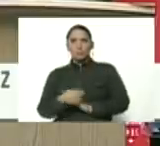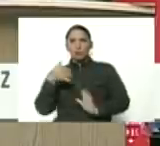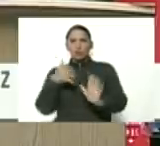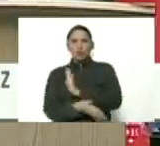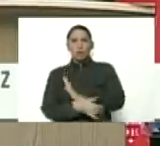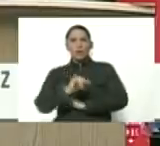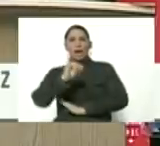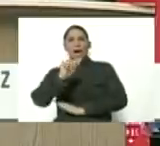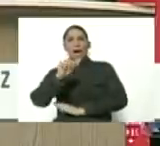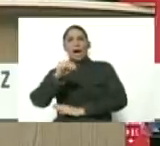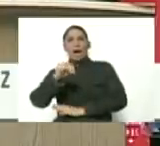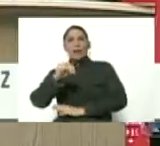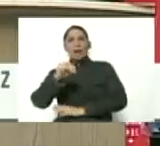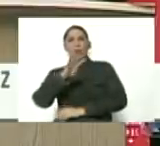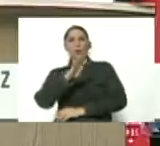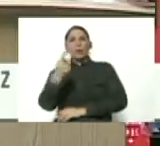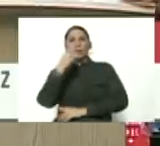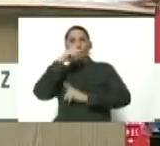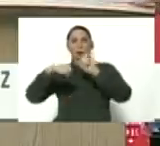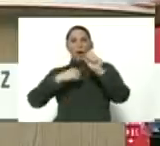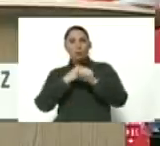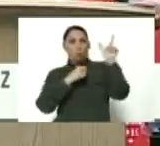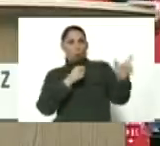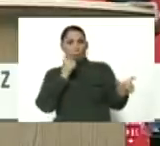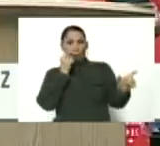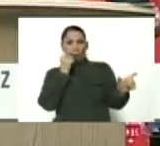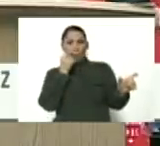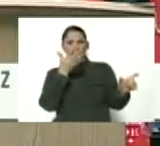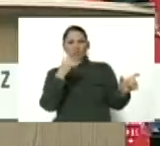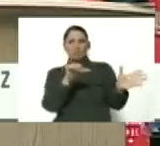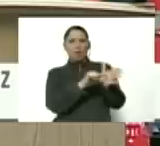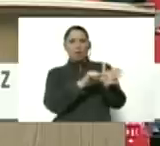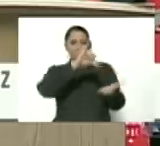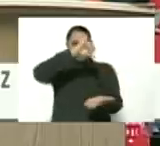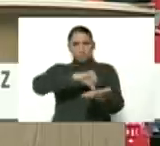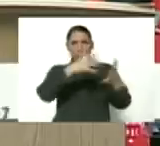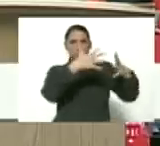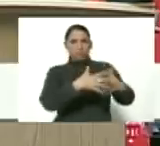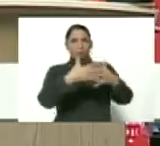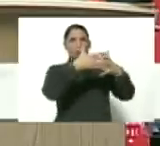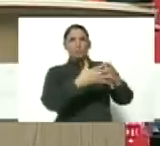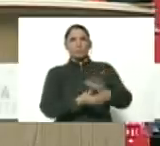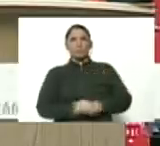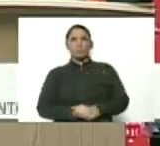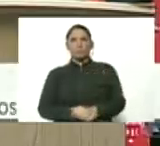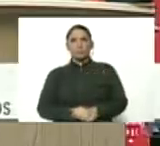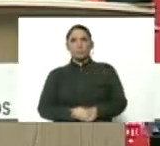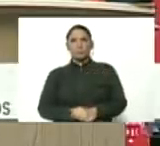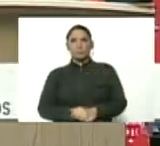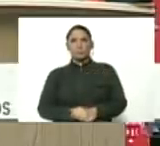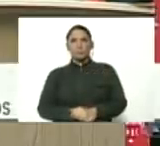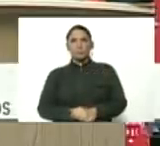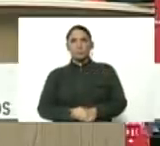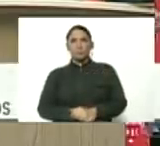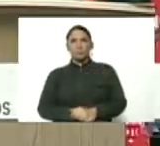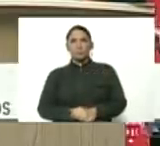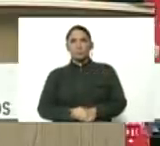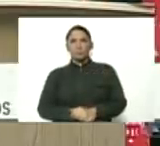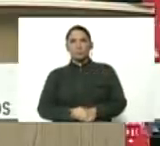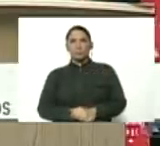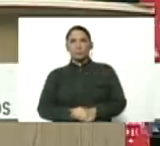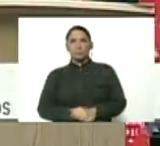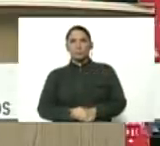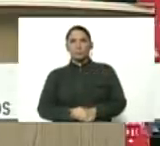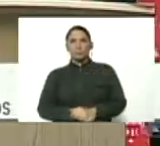Airan Berry, de 41 años de edad, originario de Austin, Texas, Estados Unidos